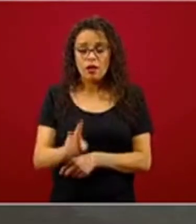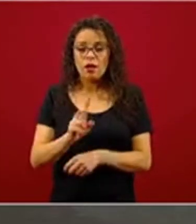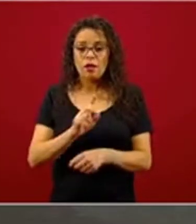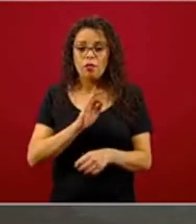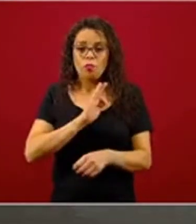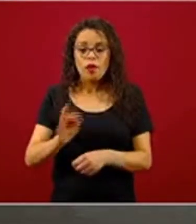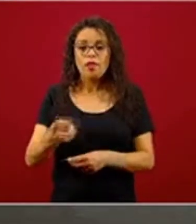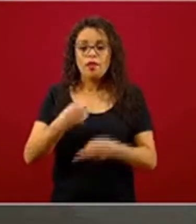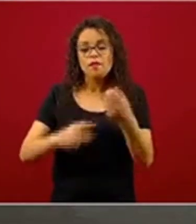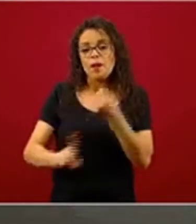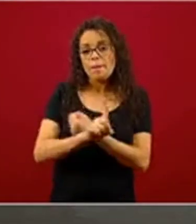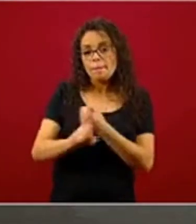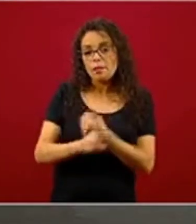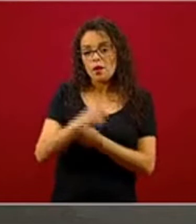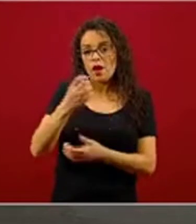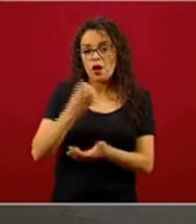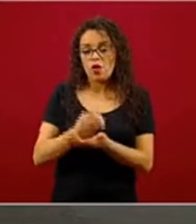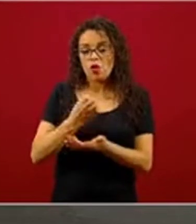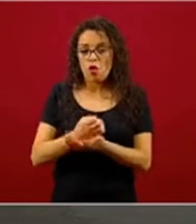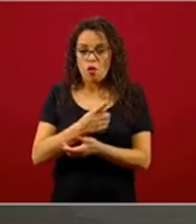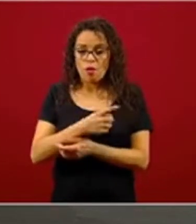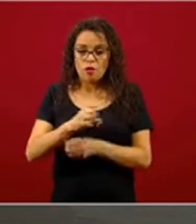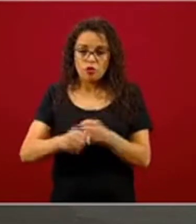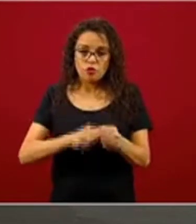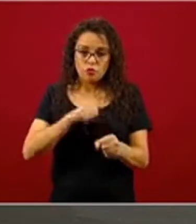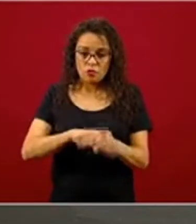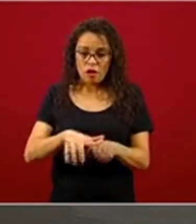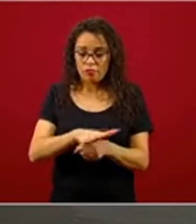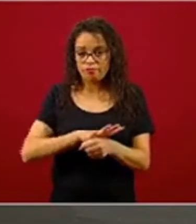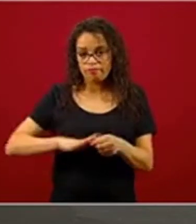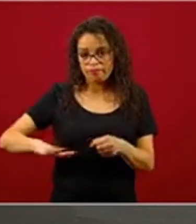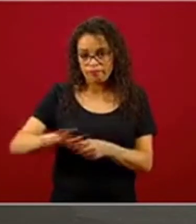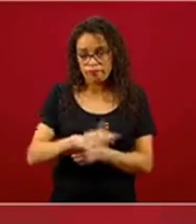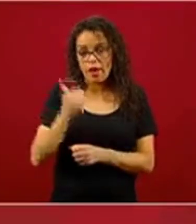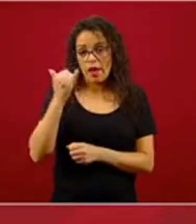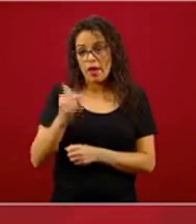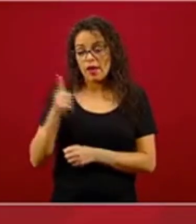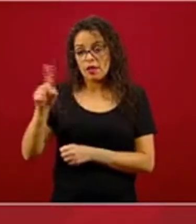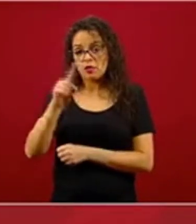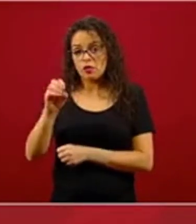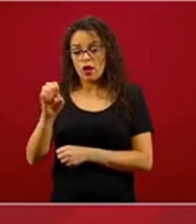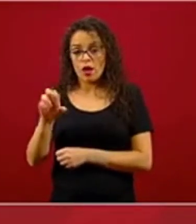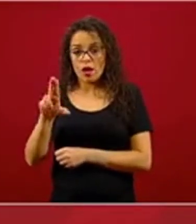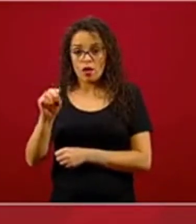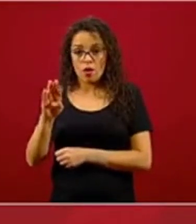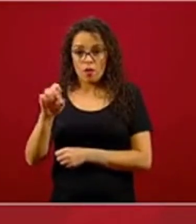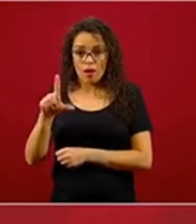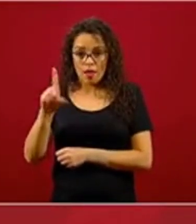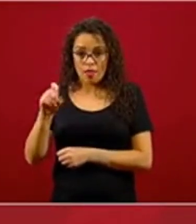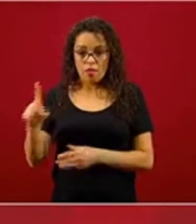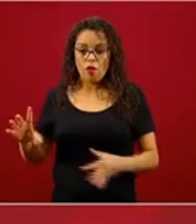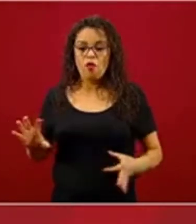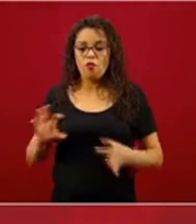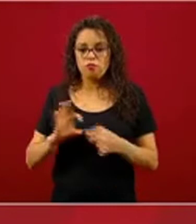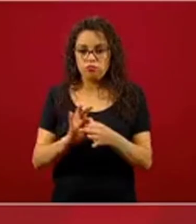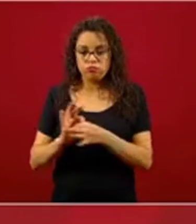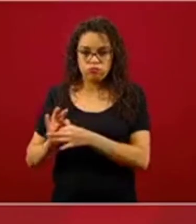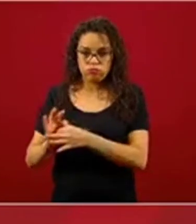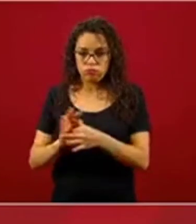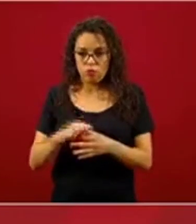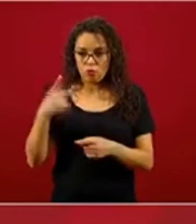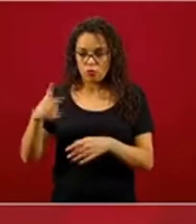la economía social en esta región, y el maestro Zoe Robledo, acompañado de sus colaboradores, presentó nuevamente